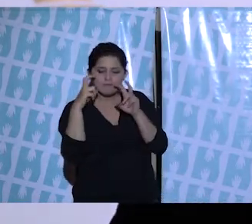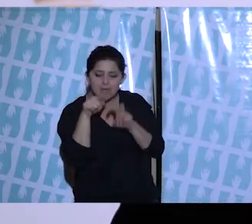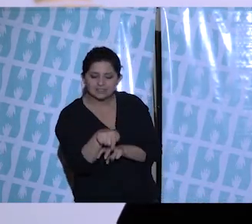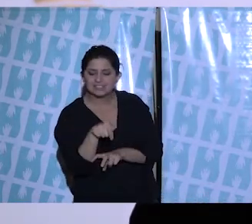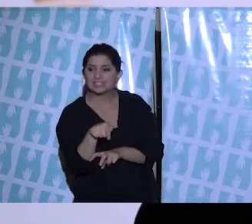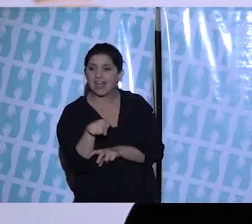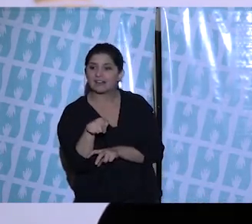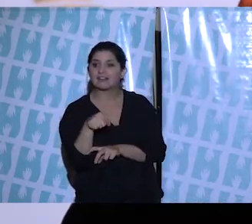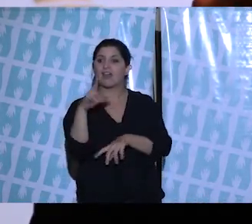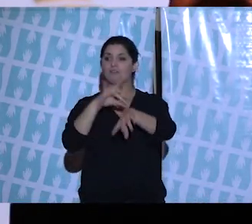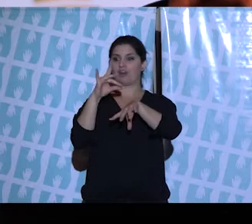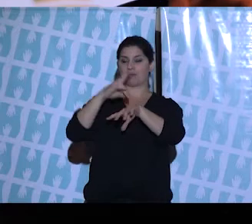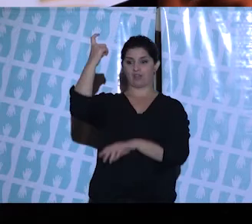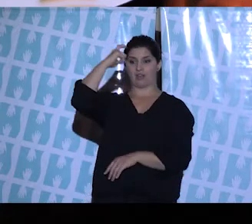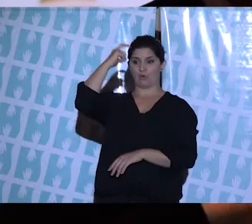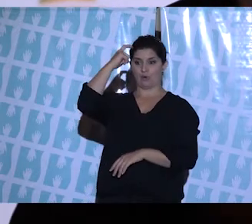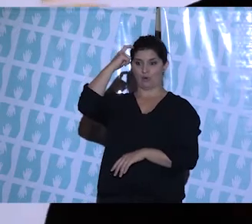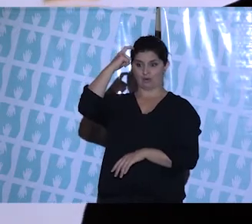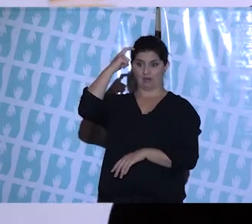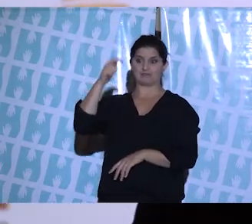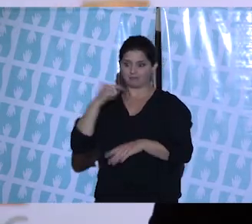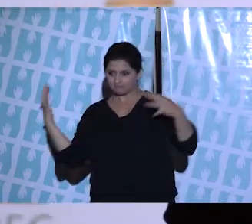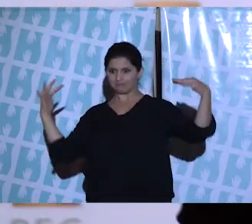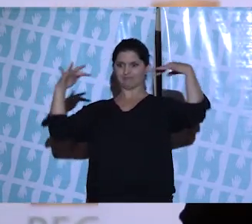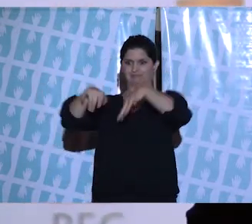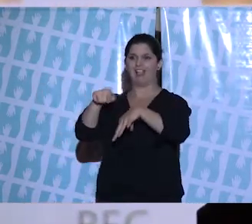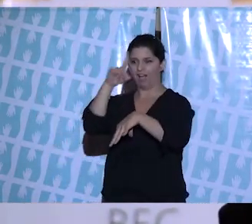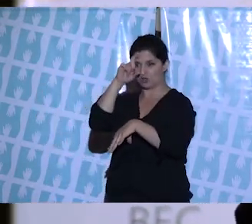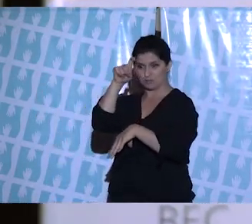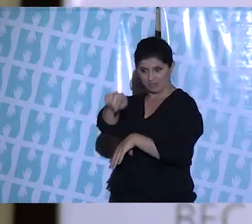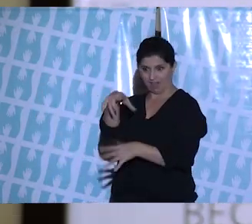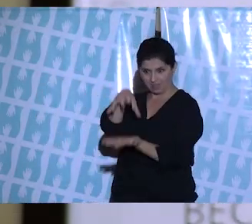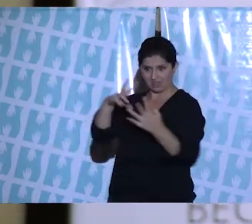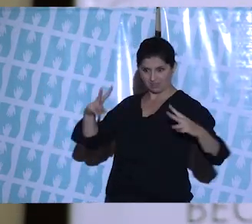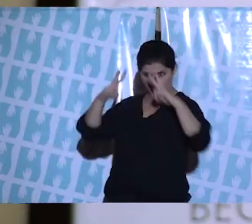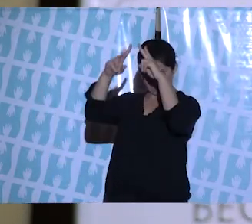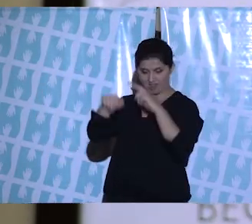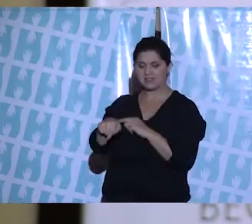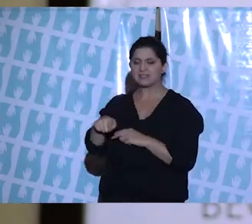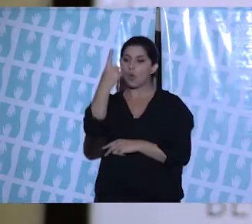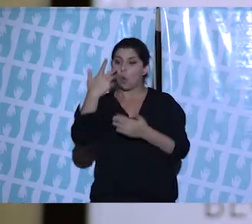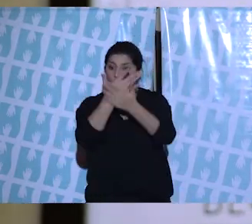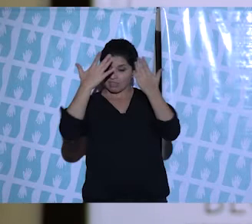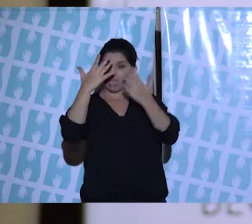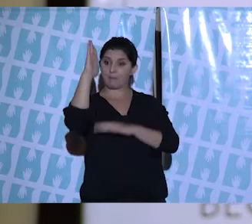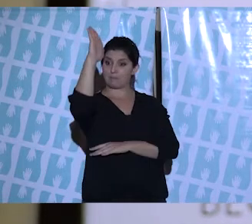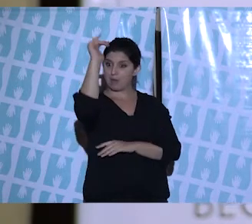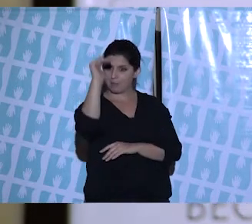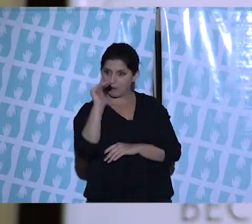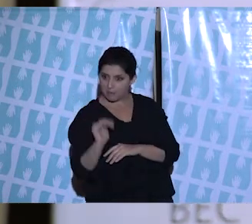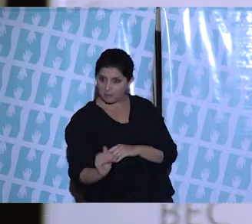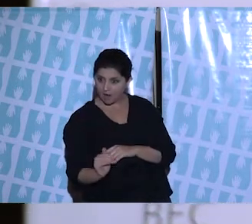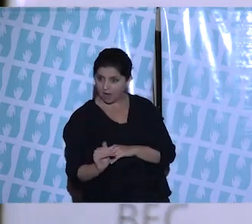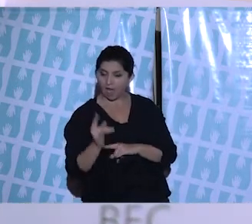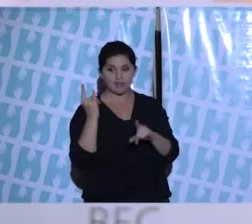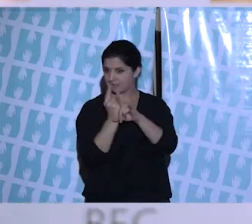enfermedades neurológicas. Porque Charcot tenía un día en la semana, que eran los martes, que